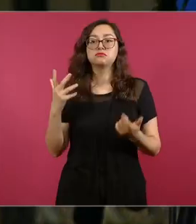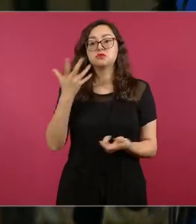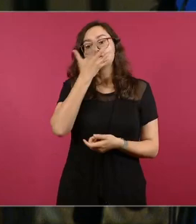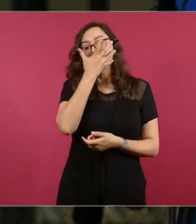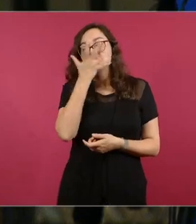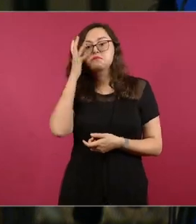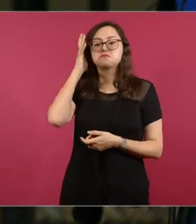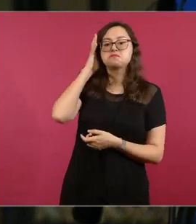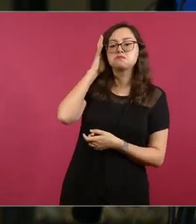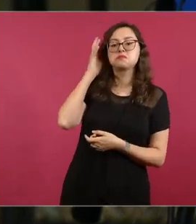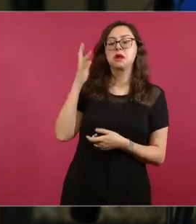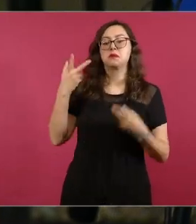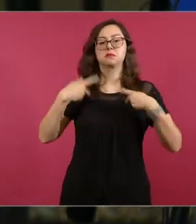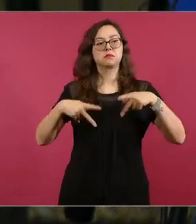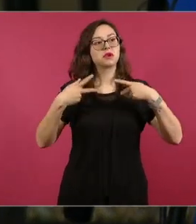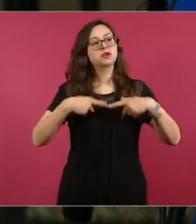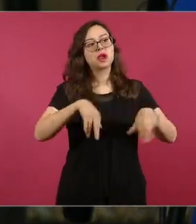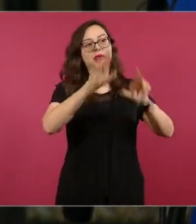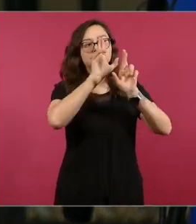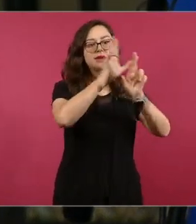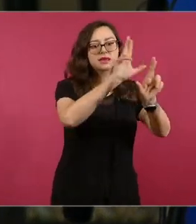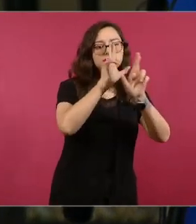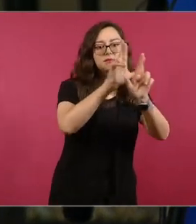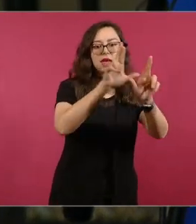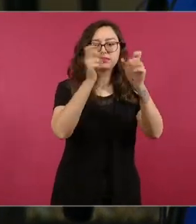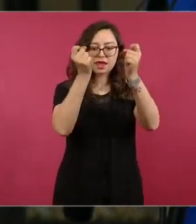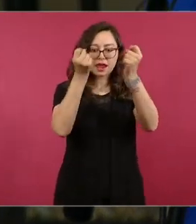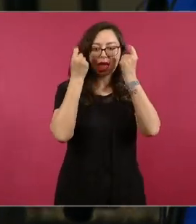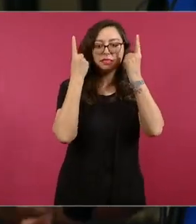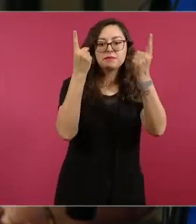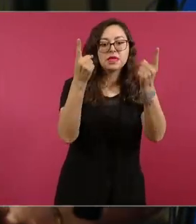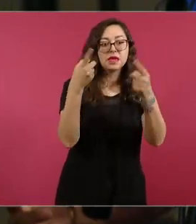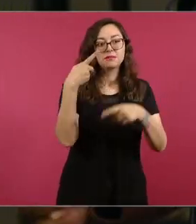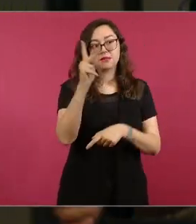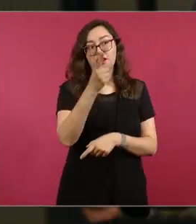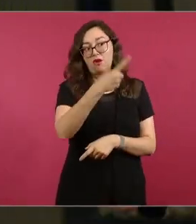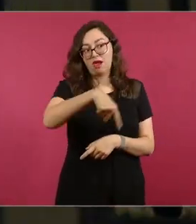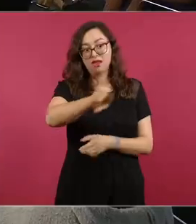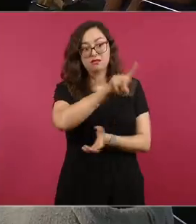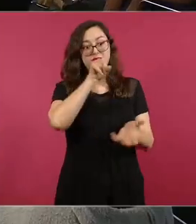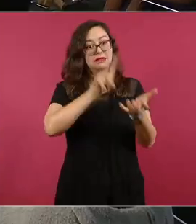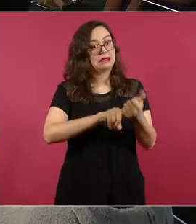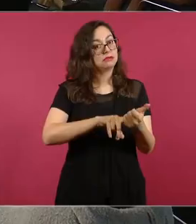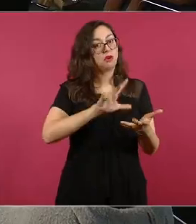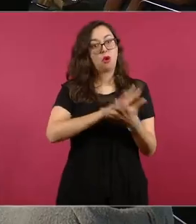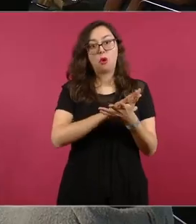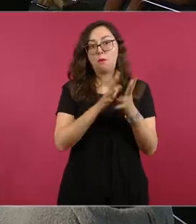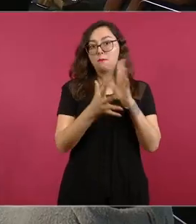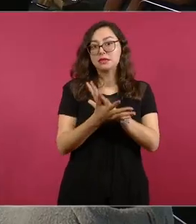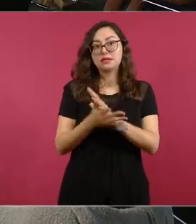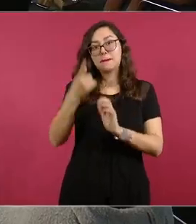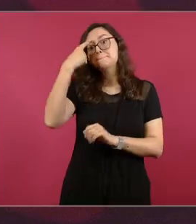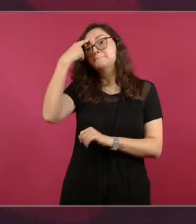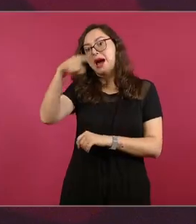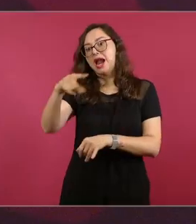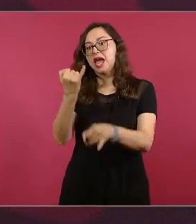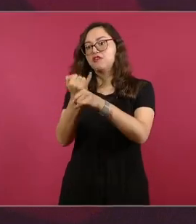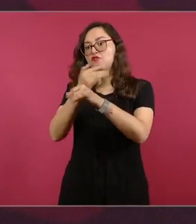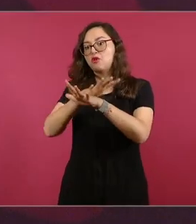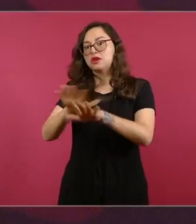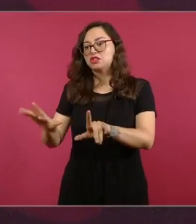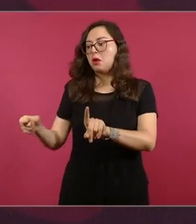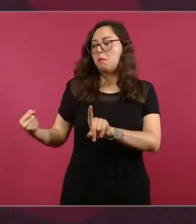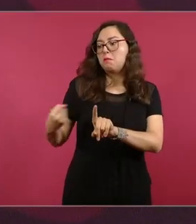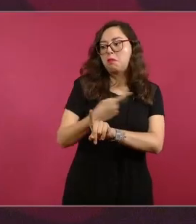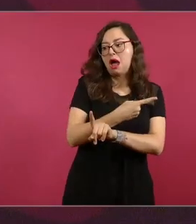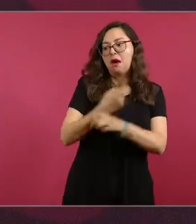digamos colusión que ha llevado a que no se conozca la verdad en este caso. Sí, se va a dar a conocer